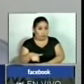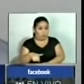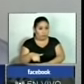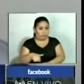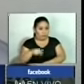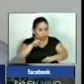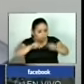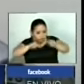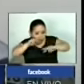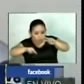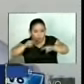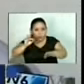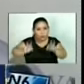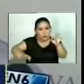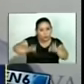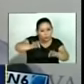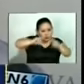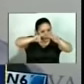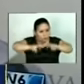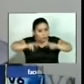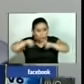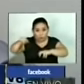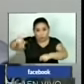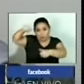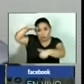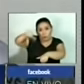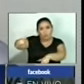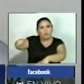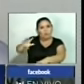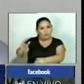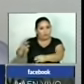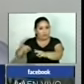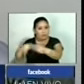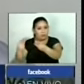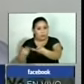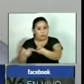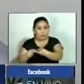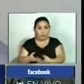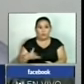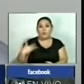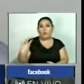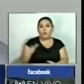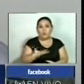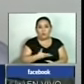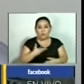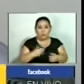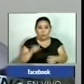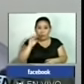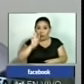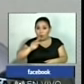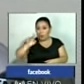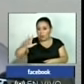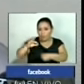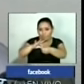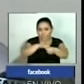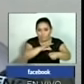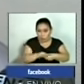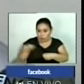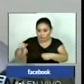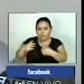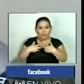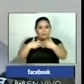la justicia por haber pactado con Marelo. Esperamos lograr 43 votos por lo menos, haciendo